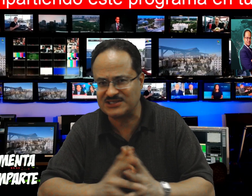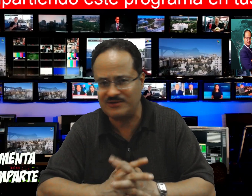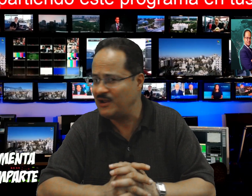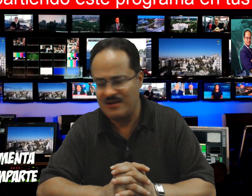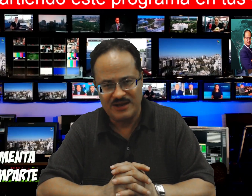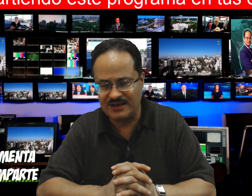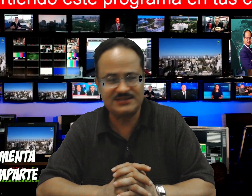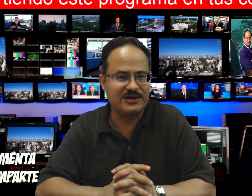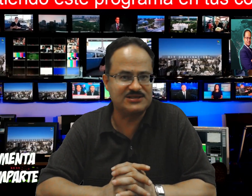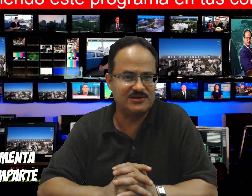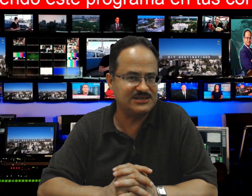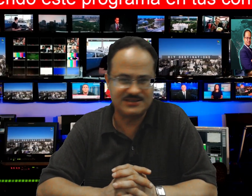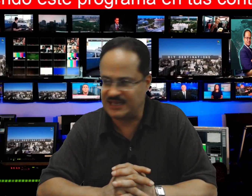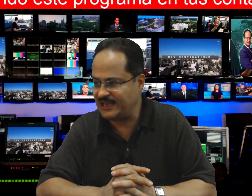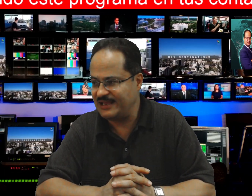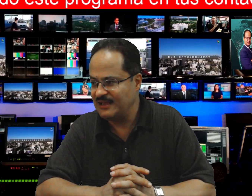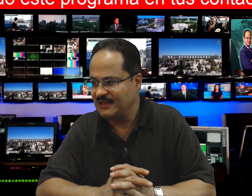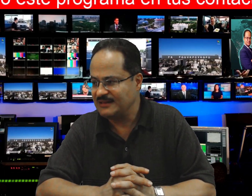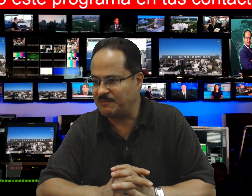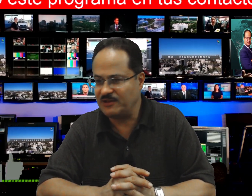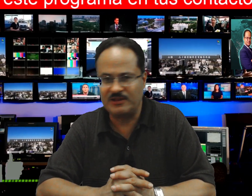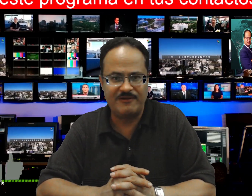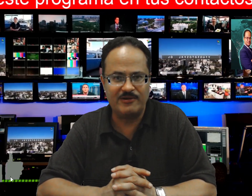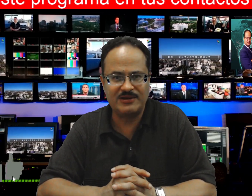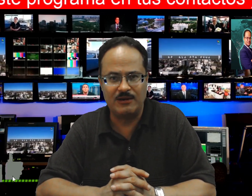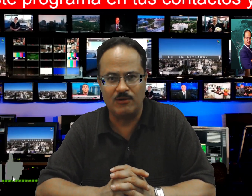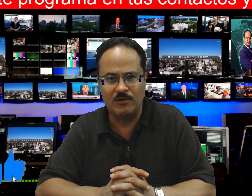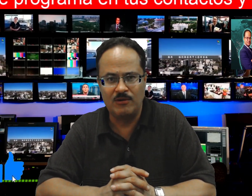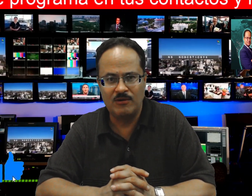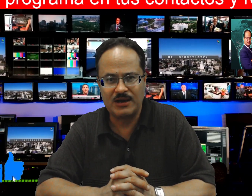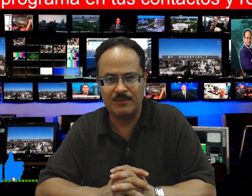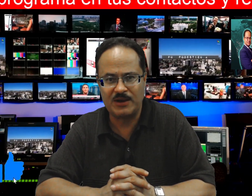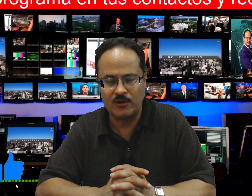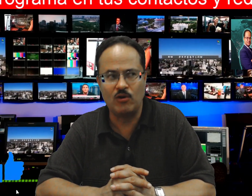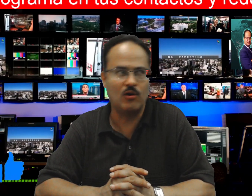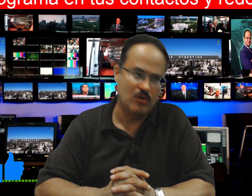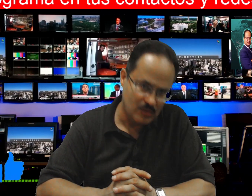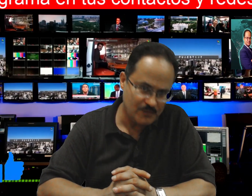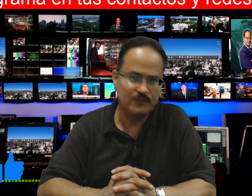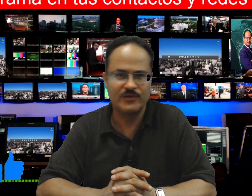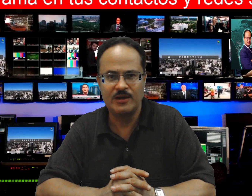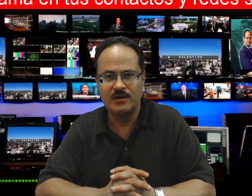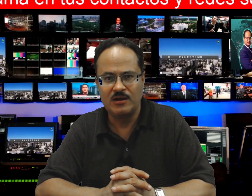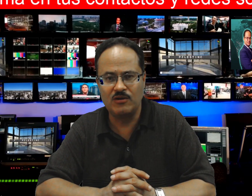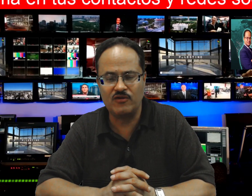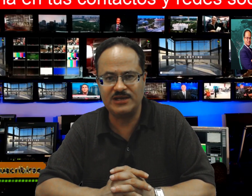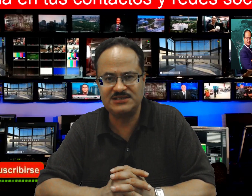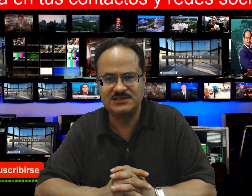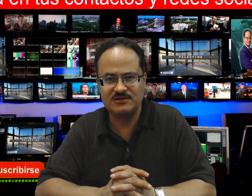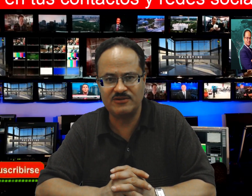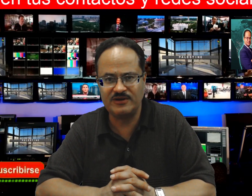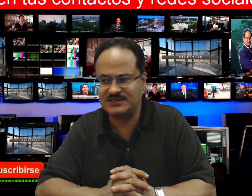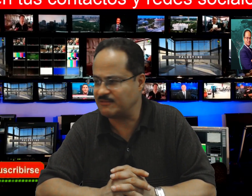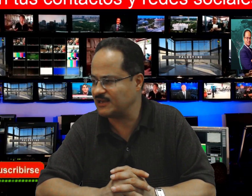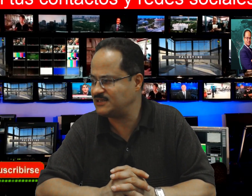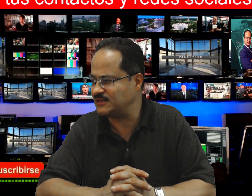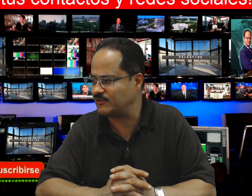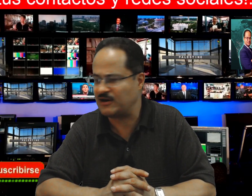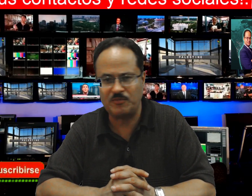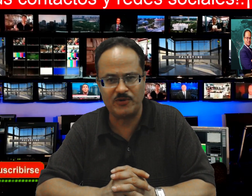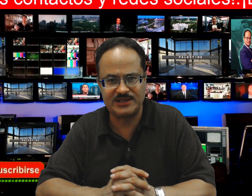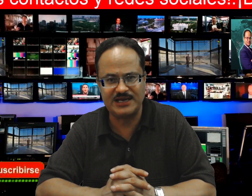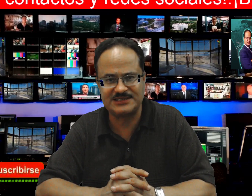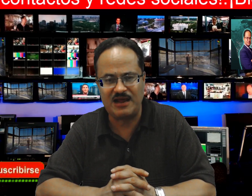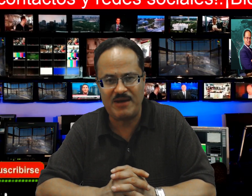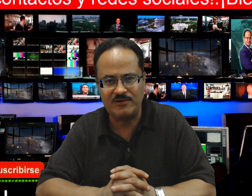esta ocasión en esta ocasión este te pido de favor que lo que mejor lo lo dones lo dones en cualquier centro de